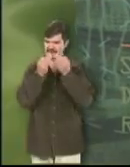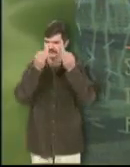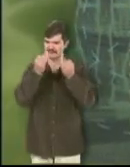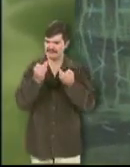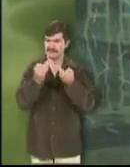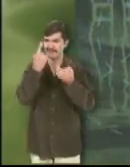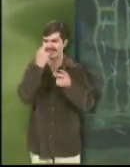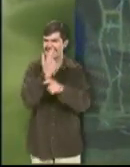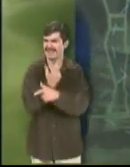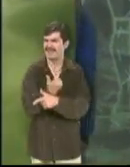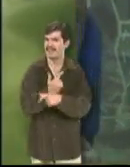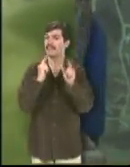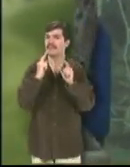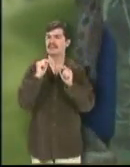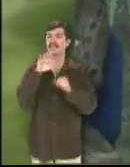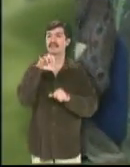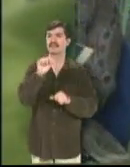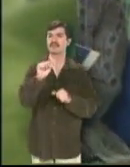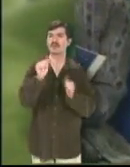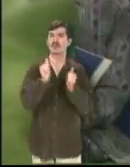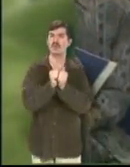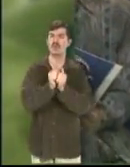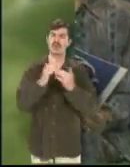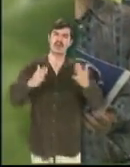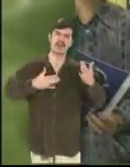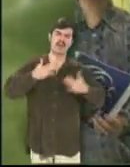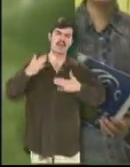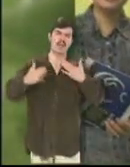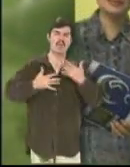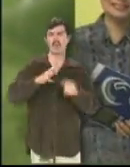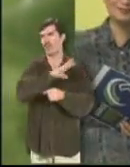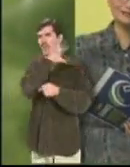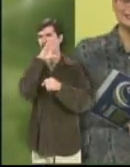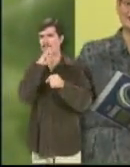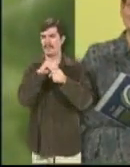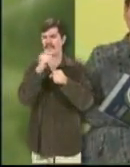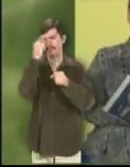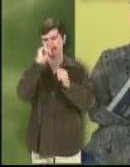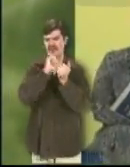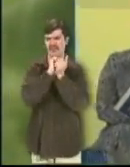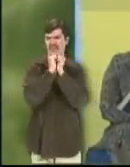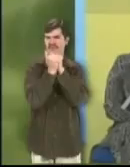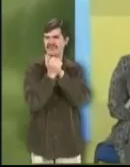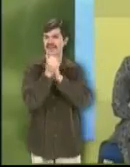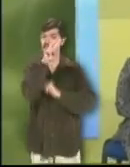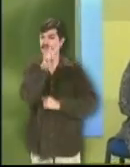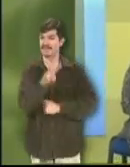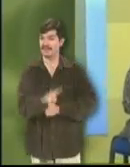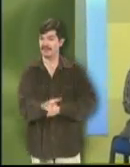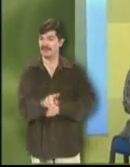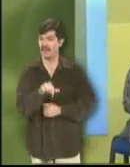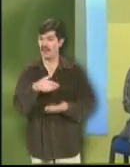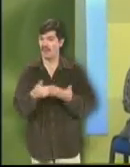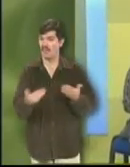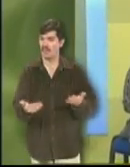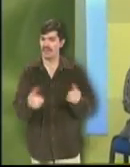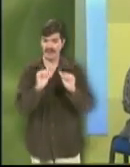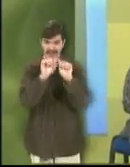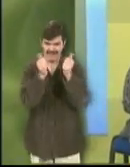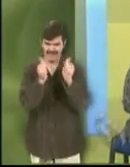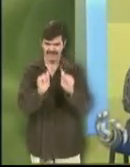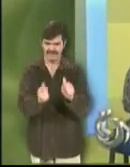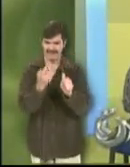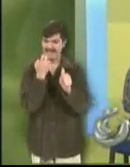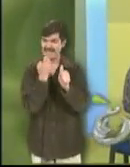forma pura de libertad se alcanza mediante el pleno disfrute de nuestra capacidad para transformar la realidad. El